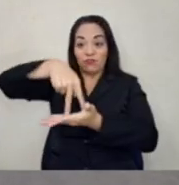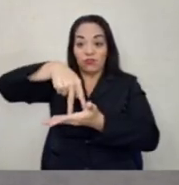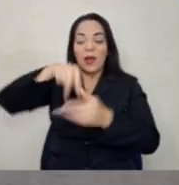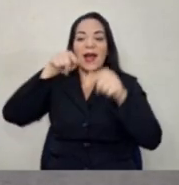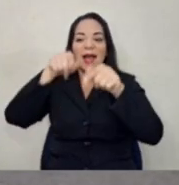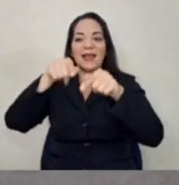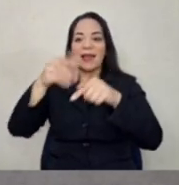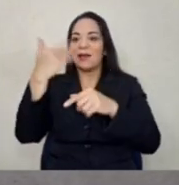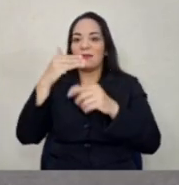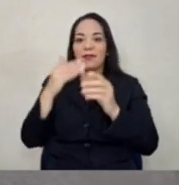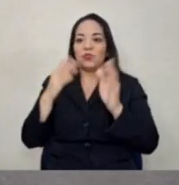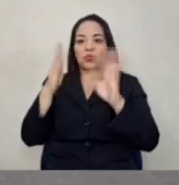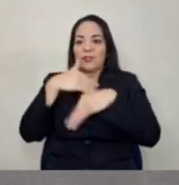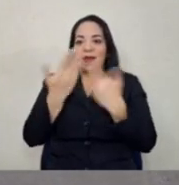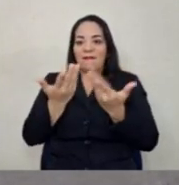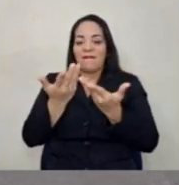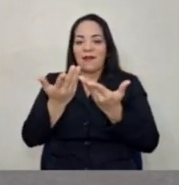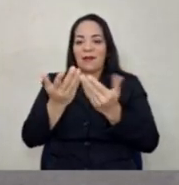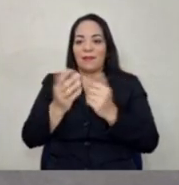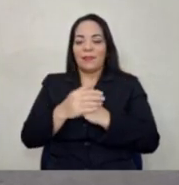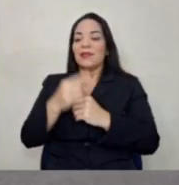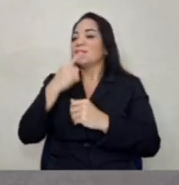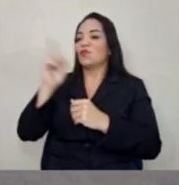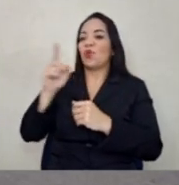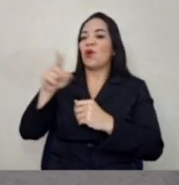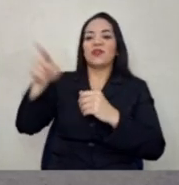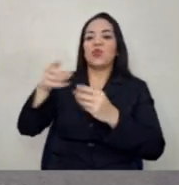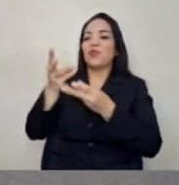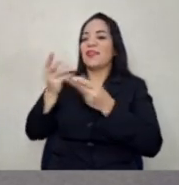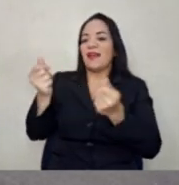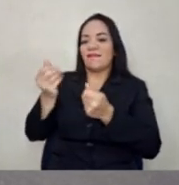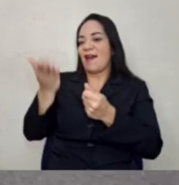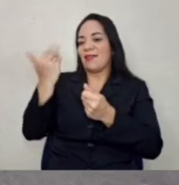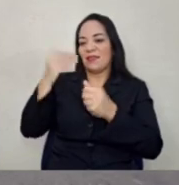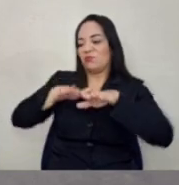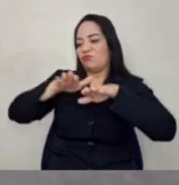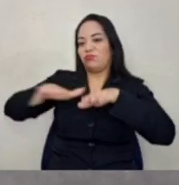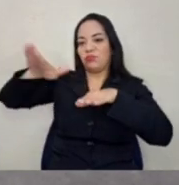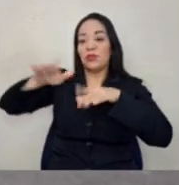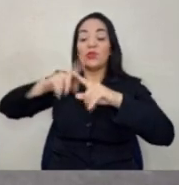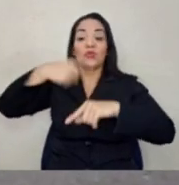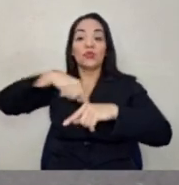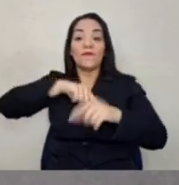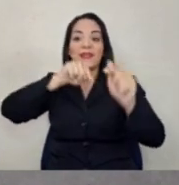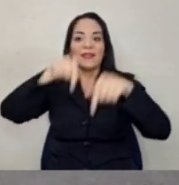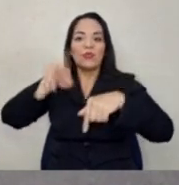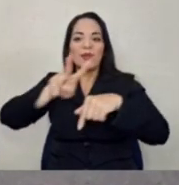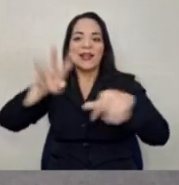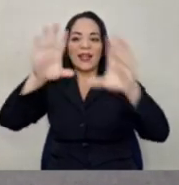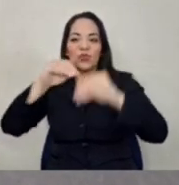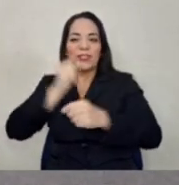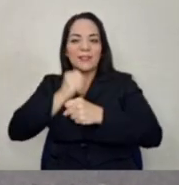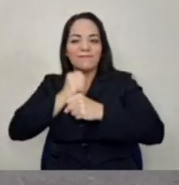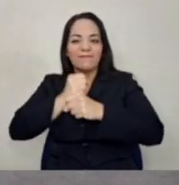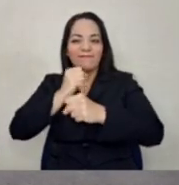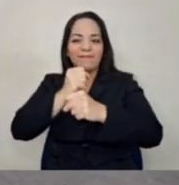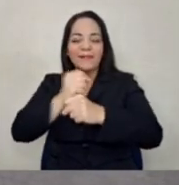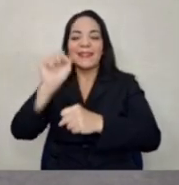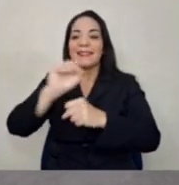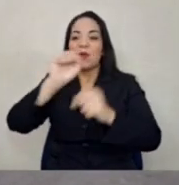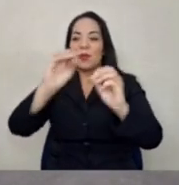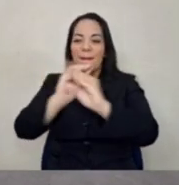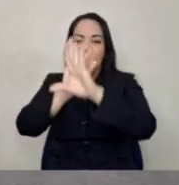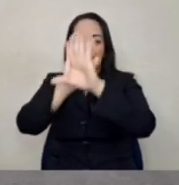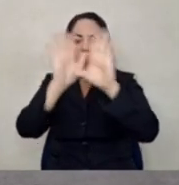que no estaba habilitado en ese momento. Eso era un espaldón, estaba en tierra y entonces nos vinimos a trabajar todo el viernes en la noche, sábado en la